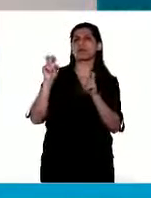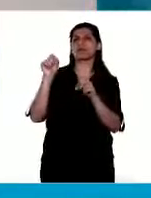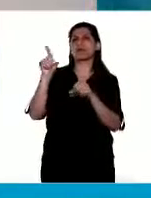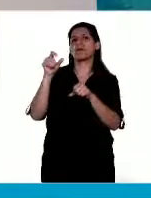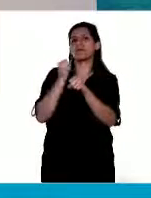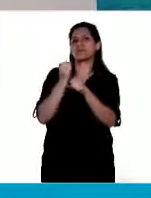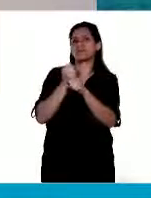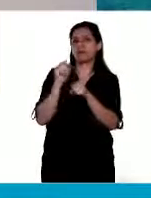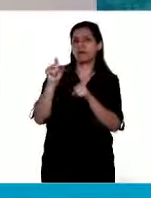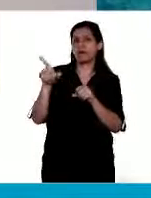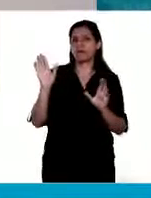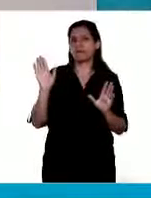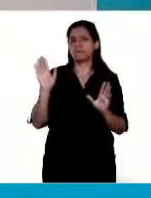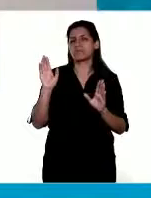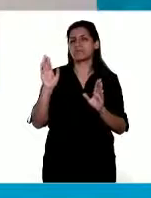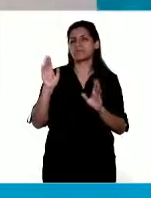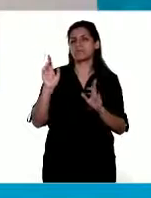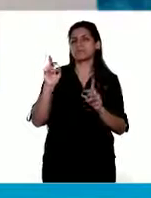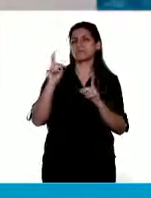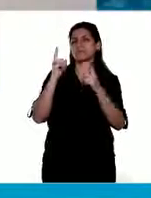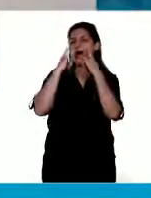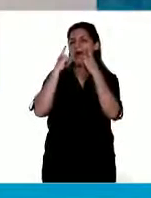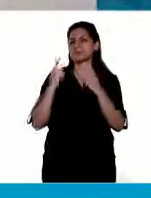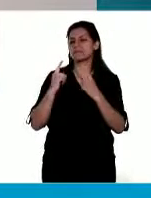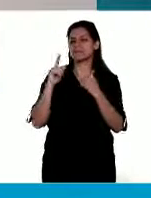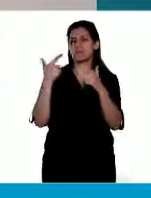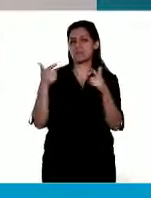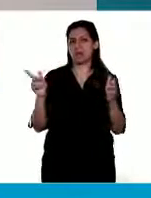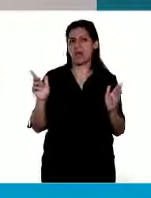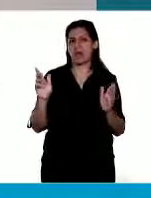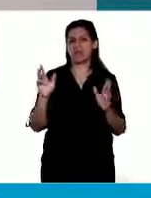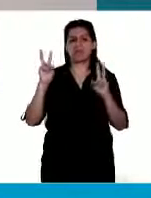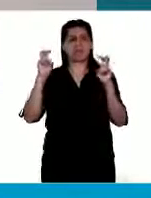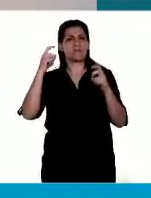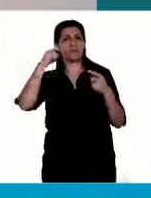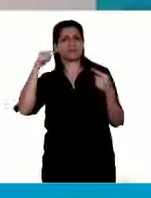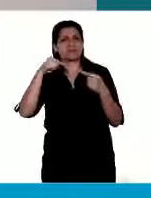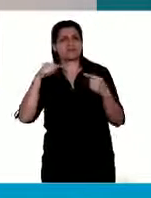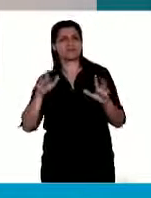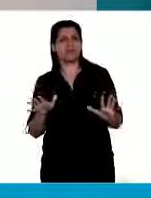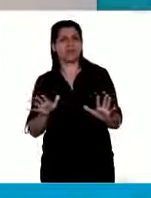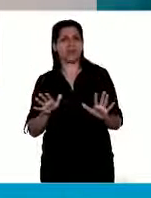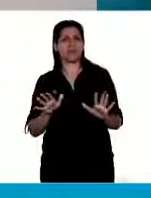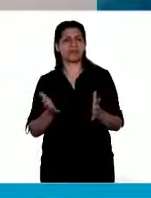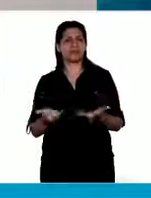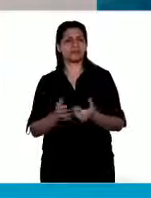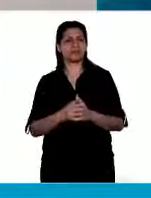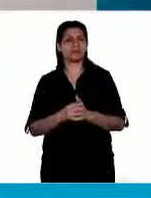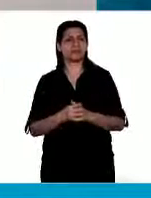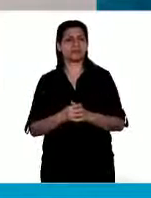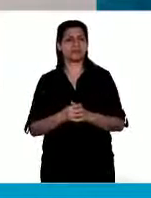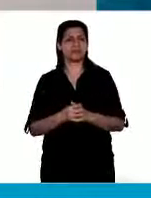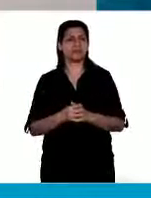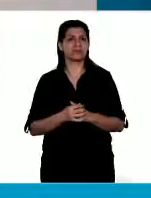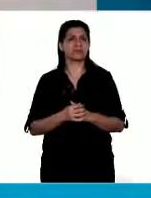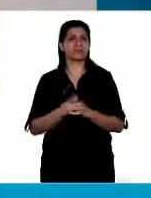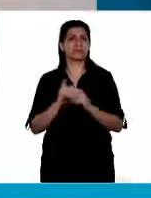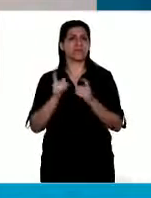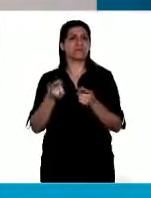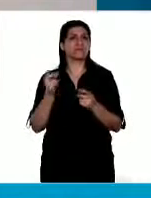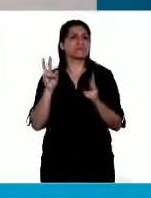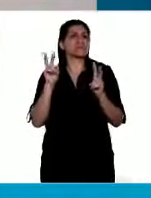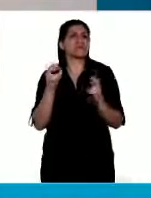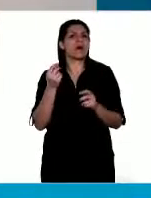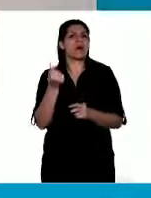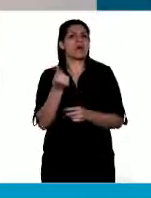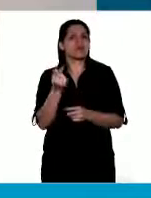poca atención a estas cuestiones institucionales. Y en nuestro comunicado nos acotamos a una valoración política de la